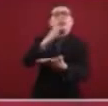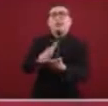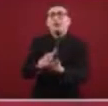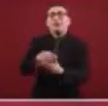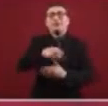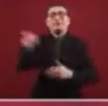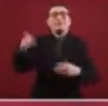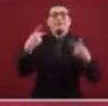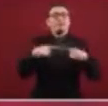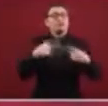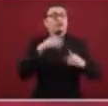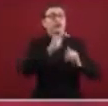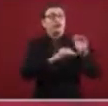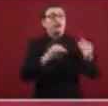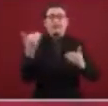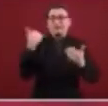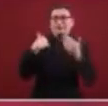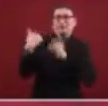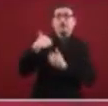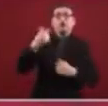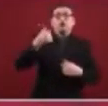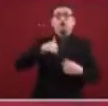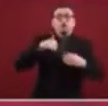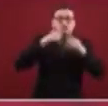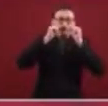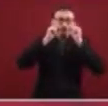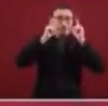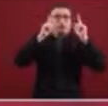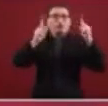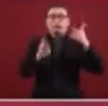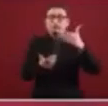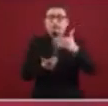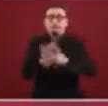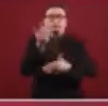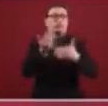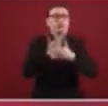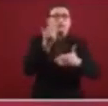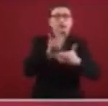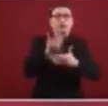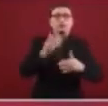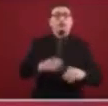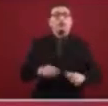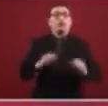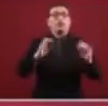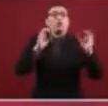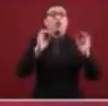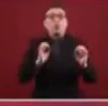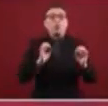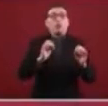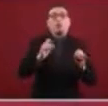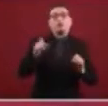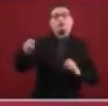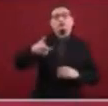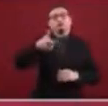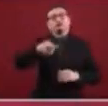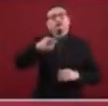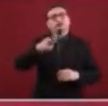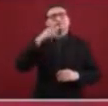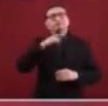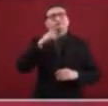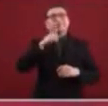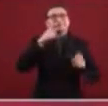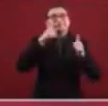dice, me levanto temprano o no me pierdo